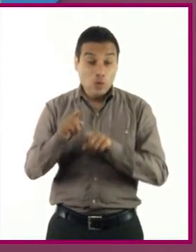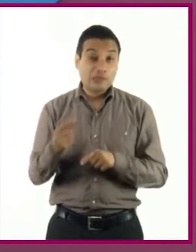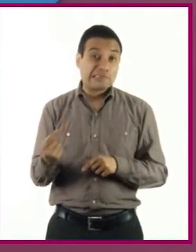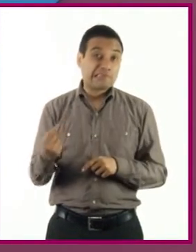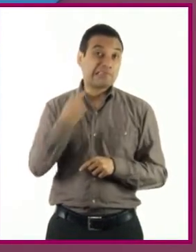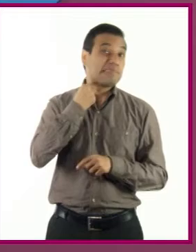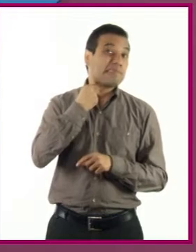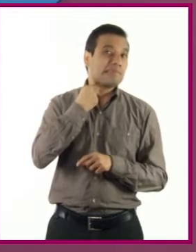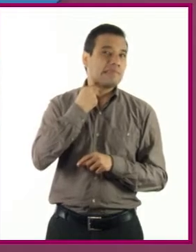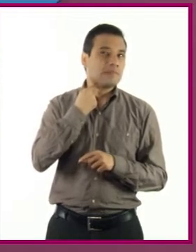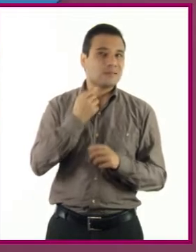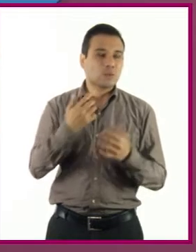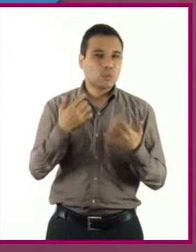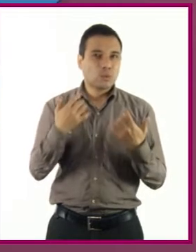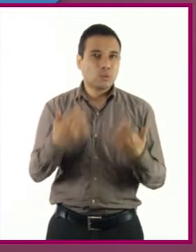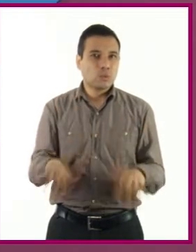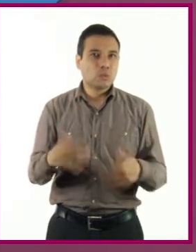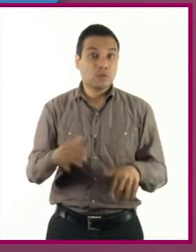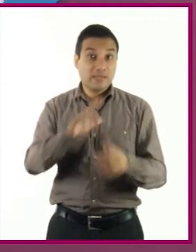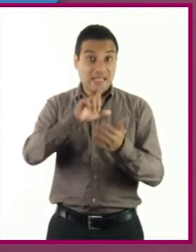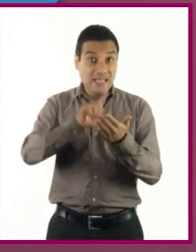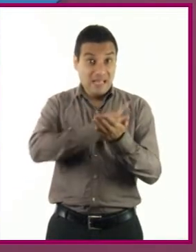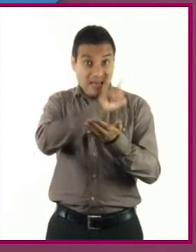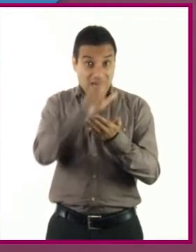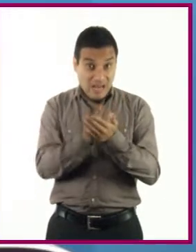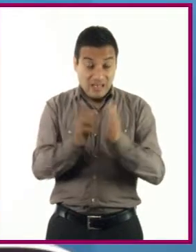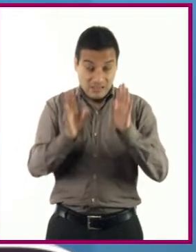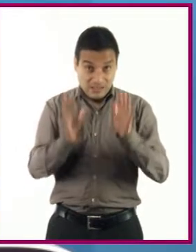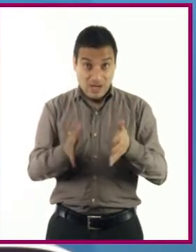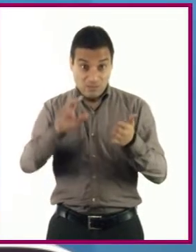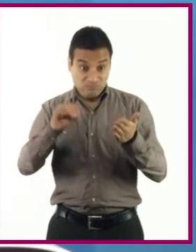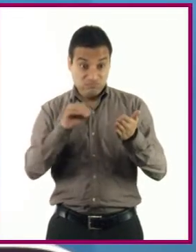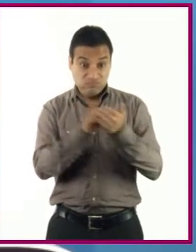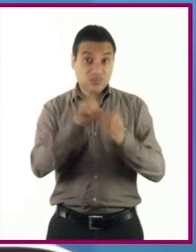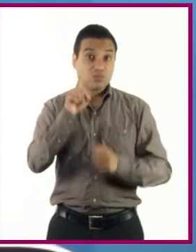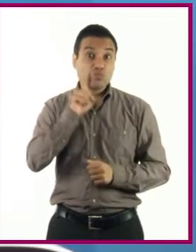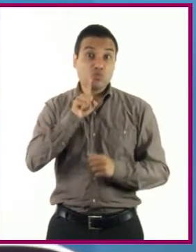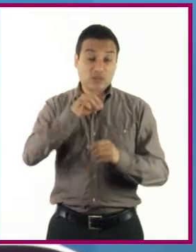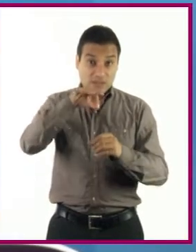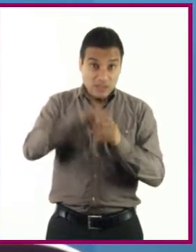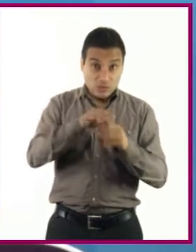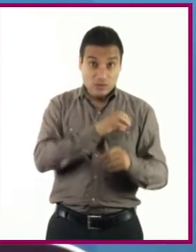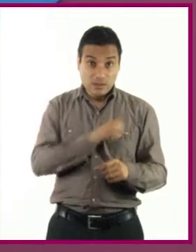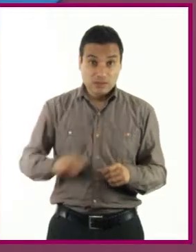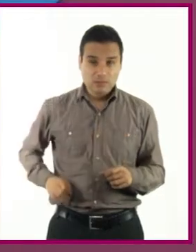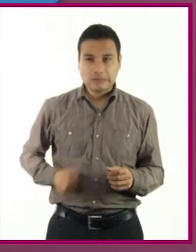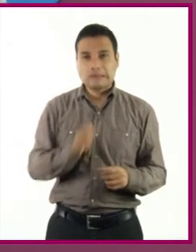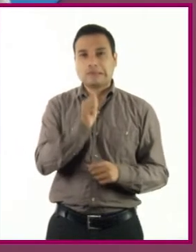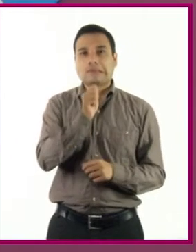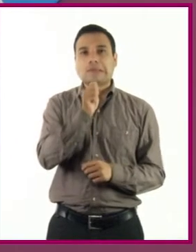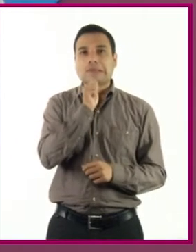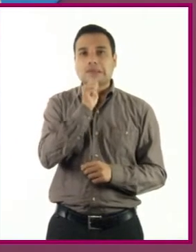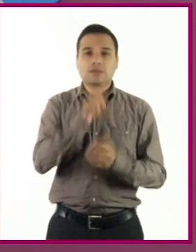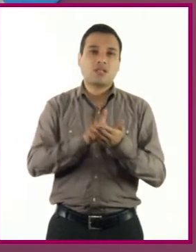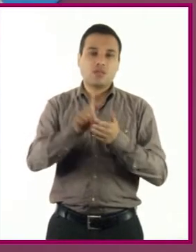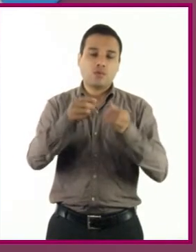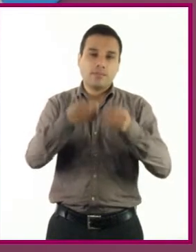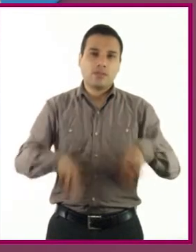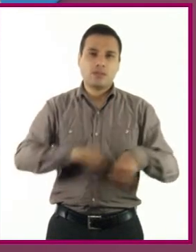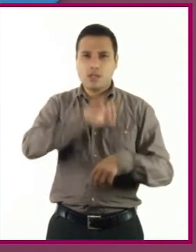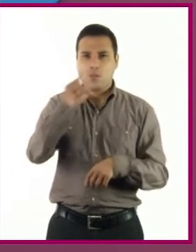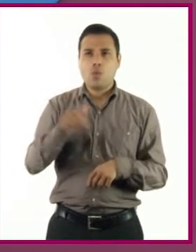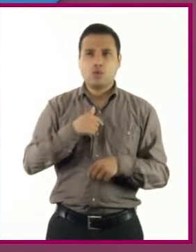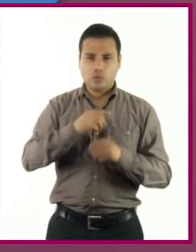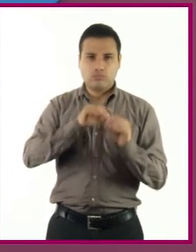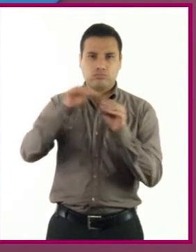como la ley en el estado no había sido modificada, perdimos ese derecho. Posteriormente me fui a la